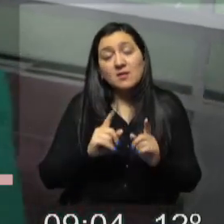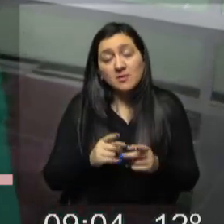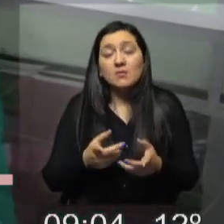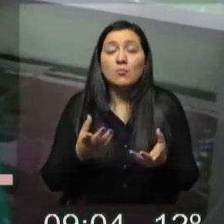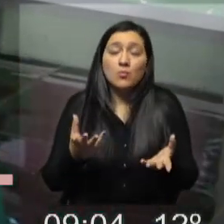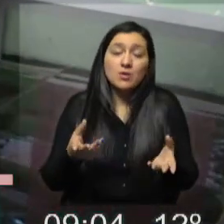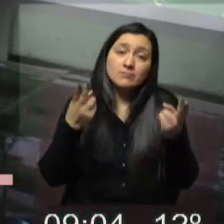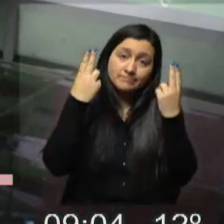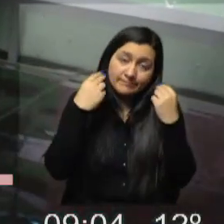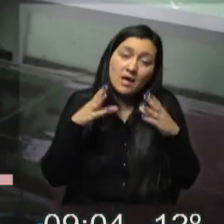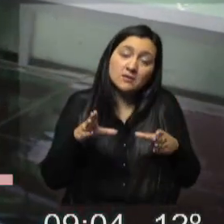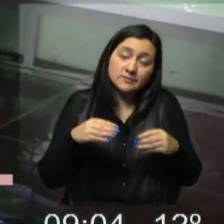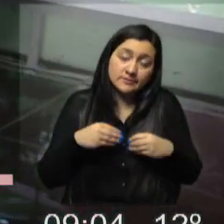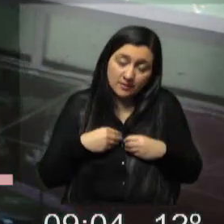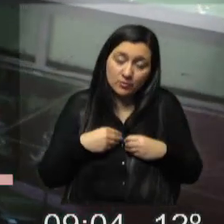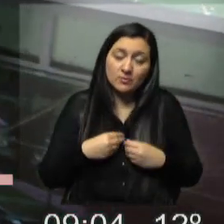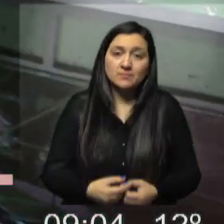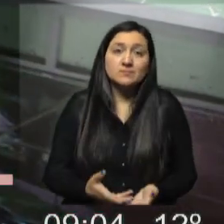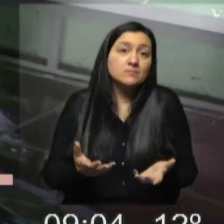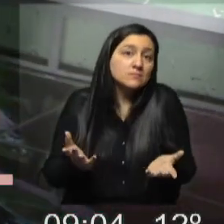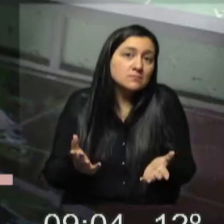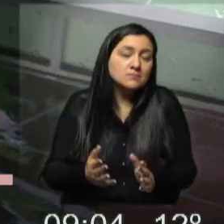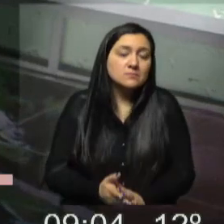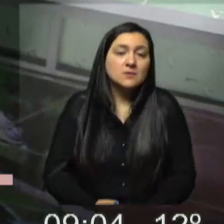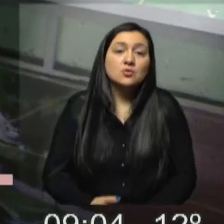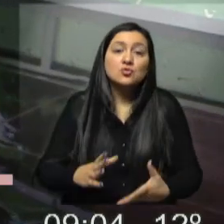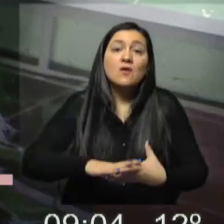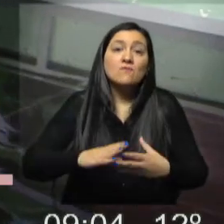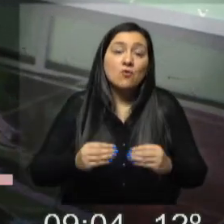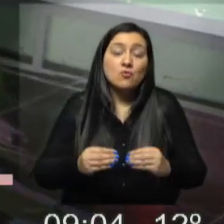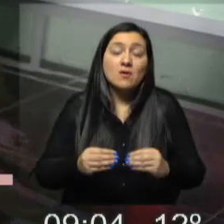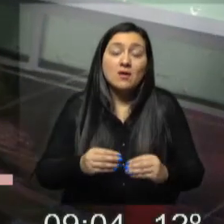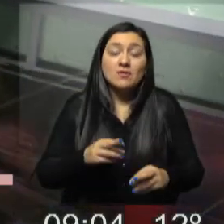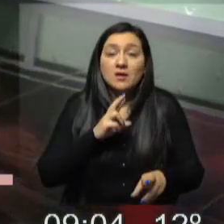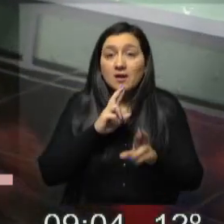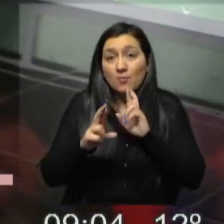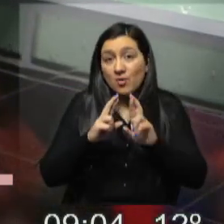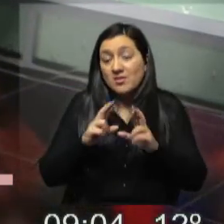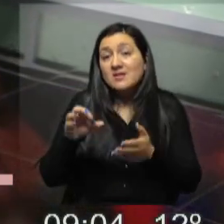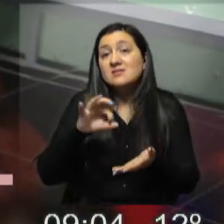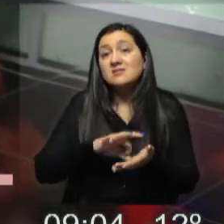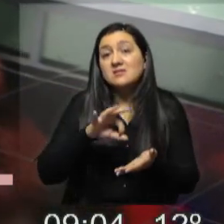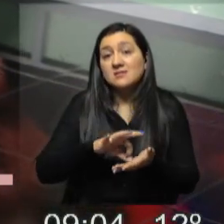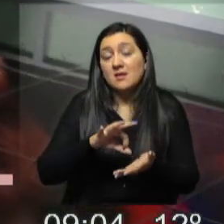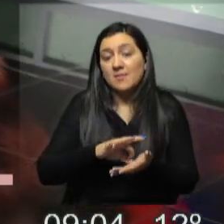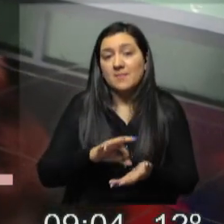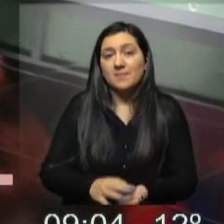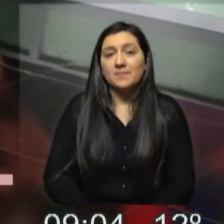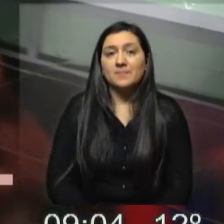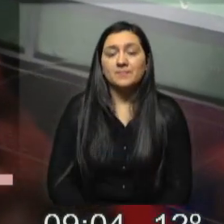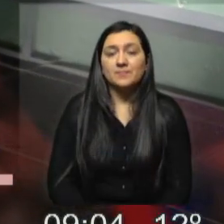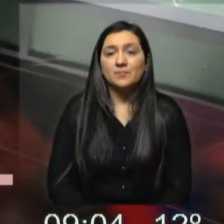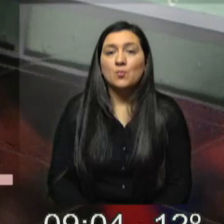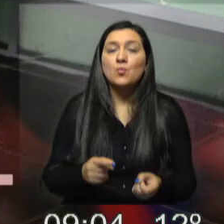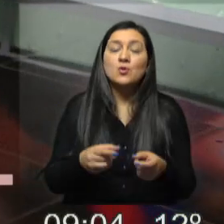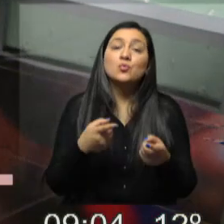es un elemento casi de contestación o de discusión del sistema, ¿no? De colocación como de contestación. Camilo,